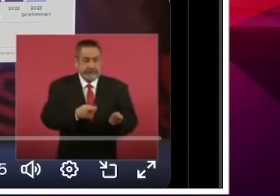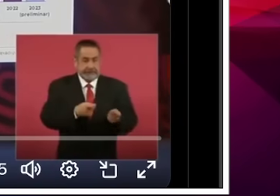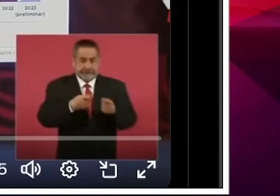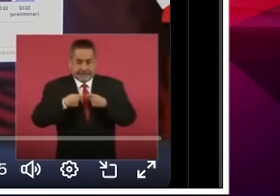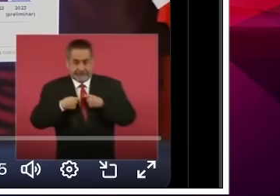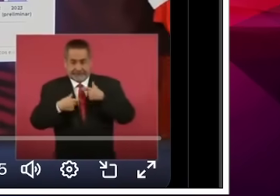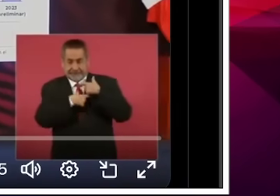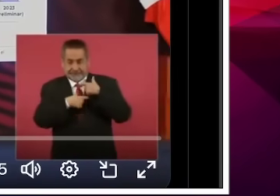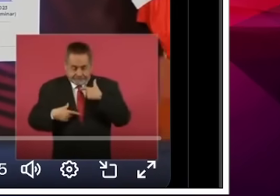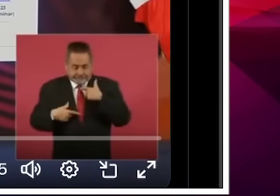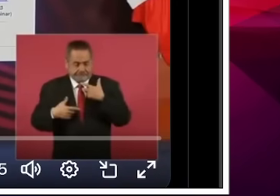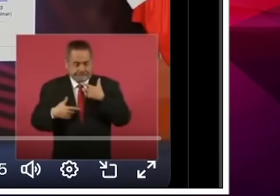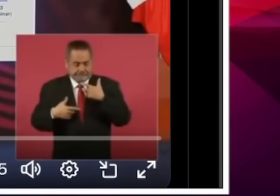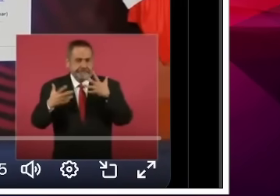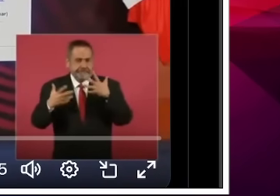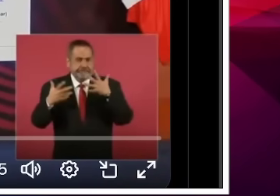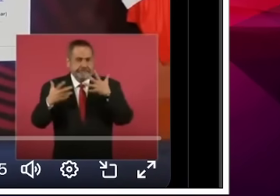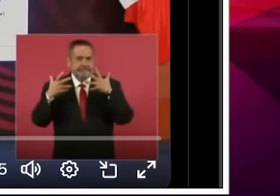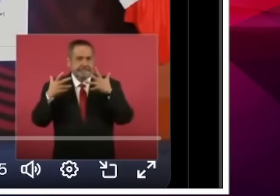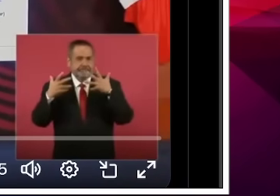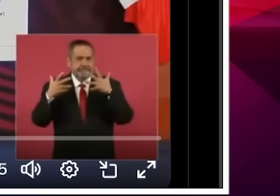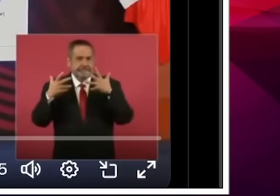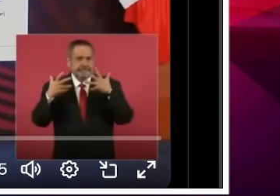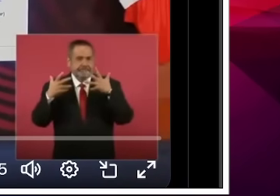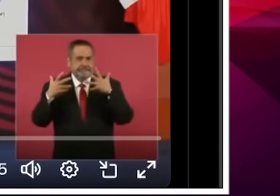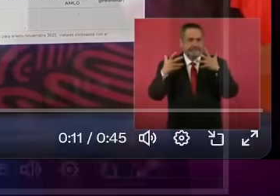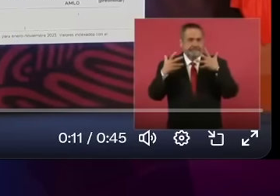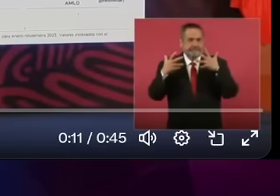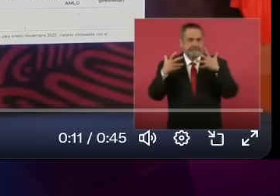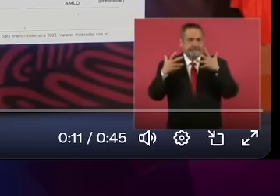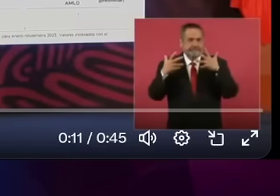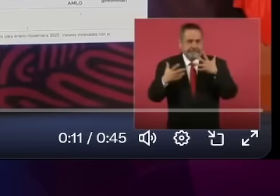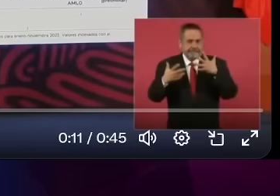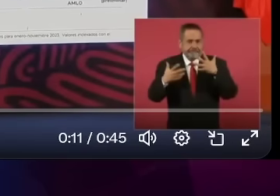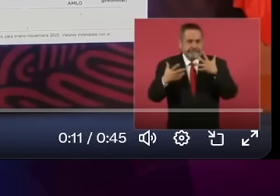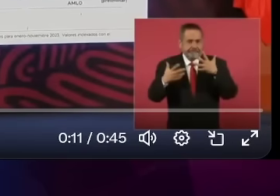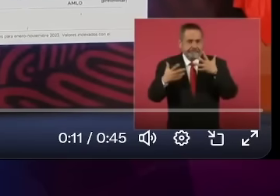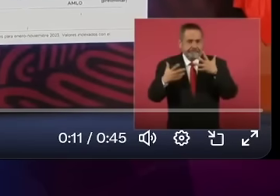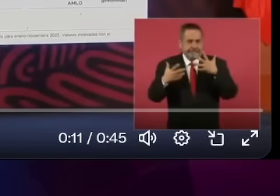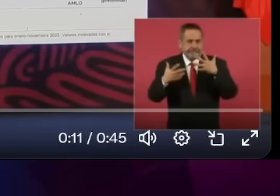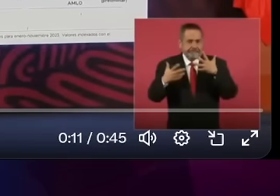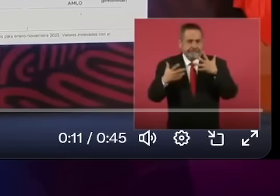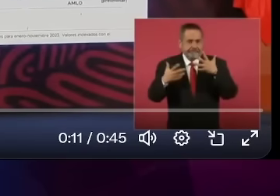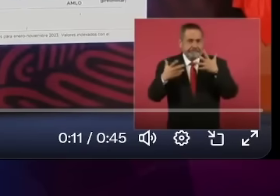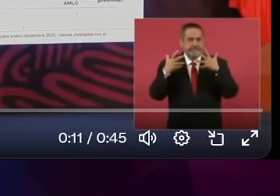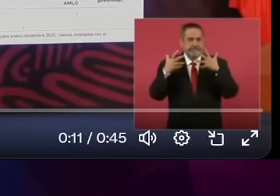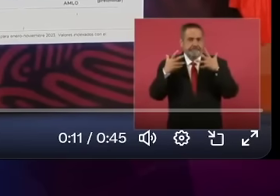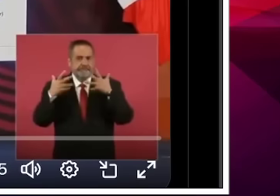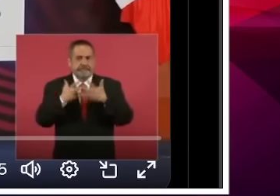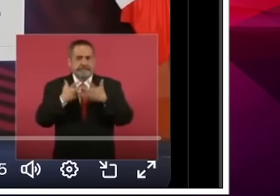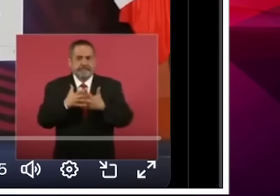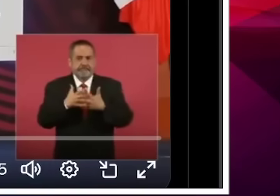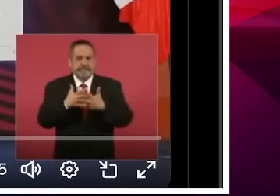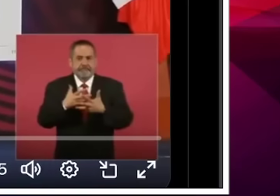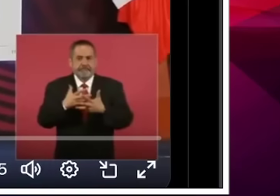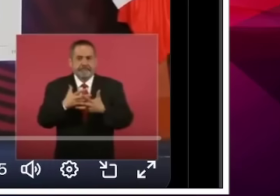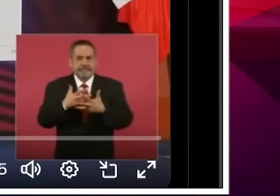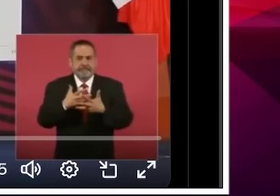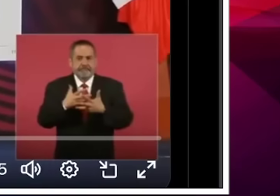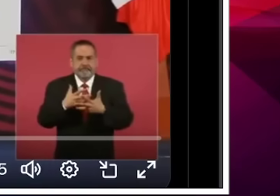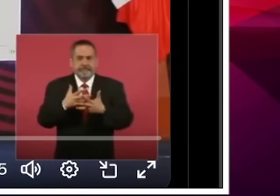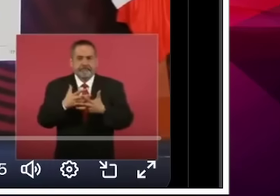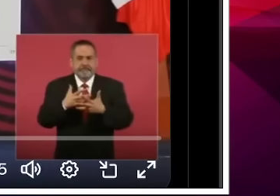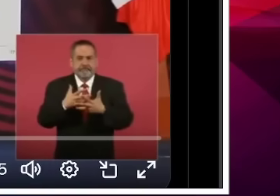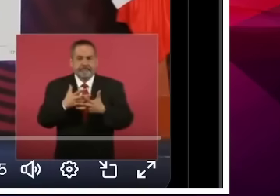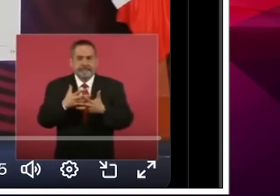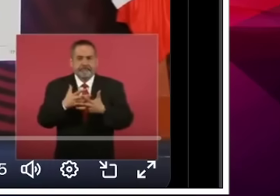Romero se refirió a la deuda que tenía Pemex, que todavía tiene, pero que se ha venido reduciendo. Como a finales del